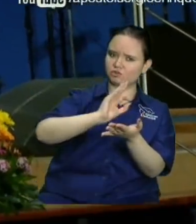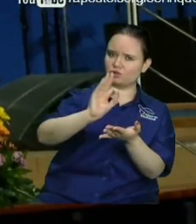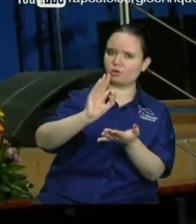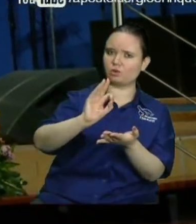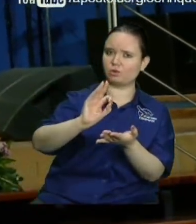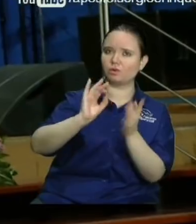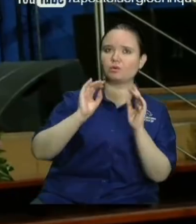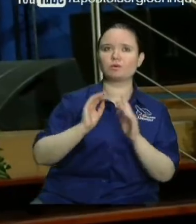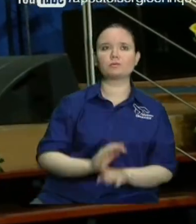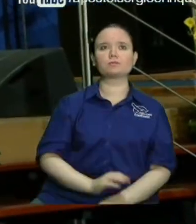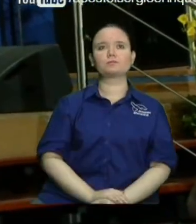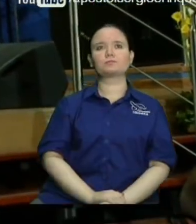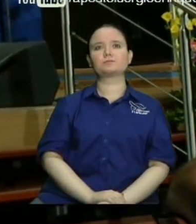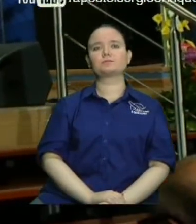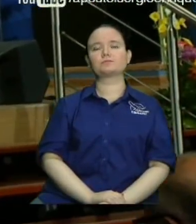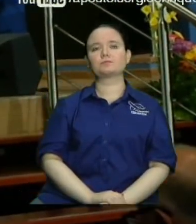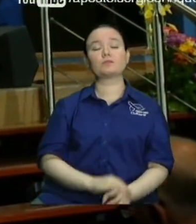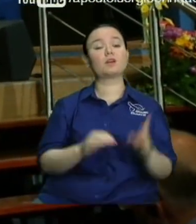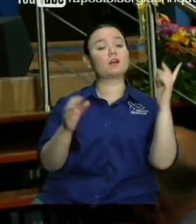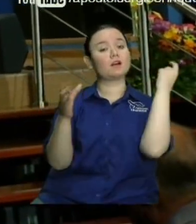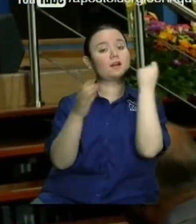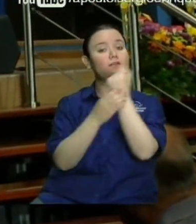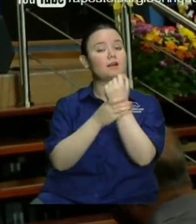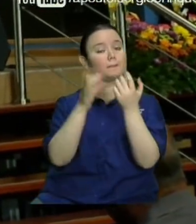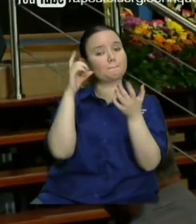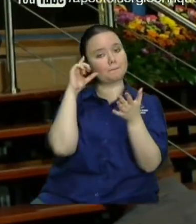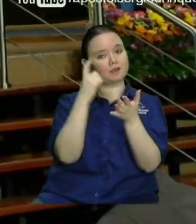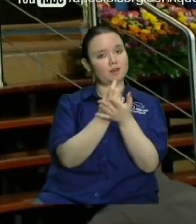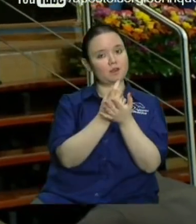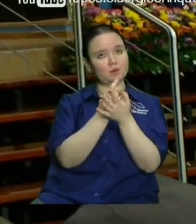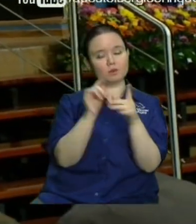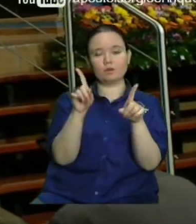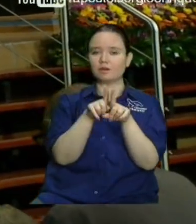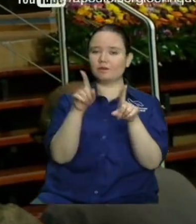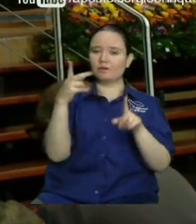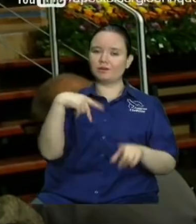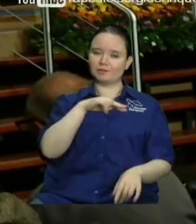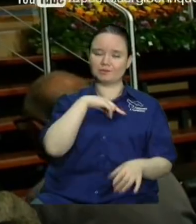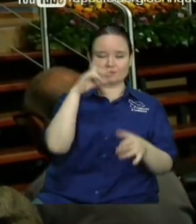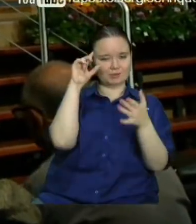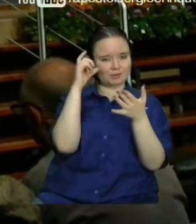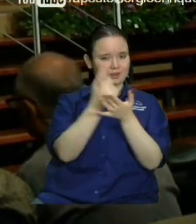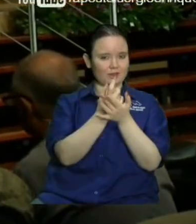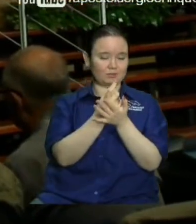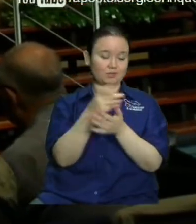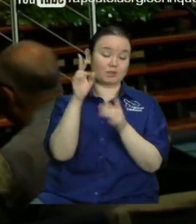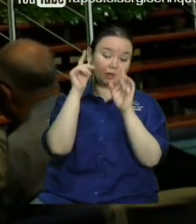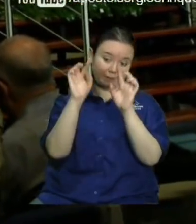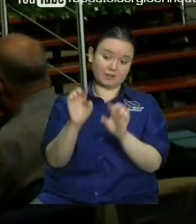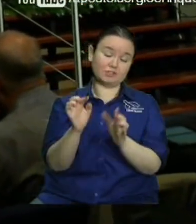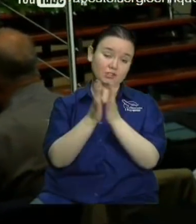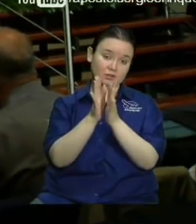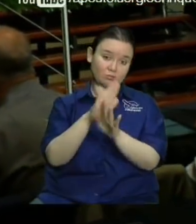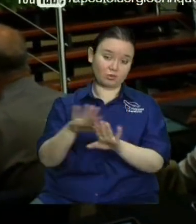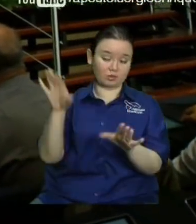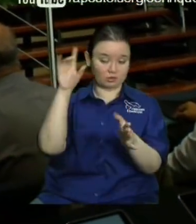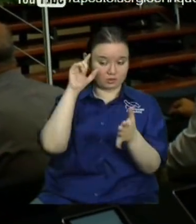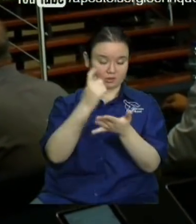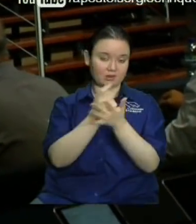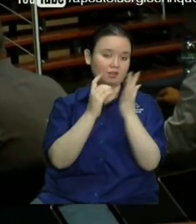tumba. Y Abraham creyó, como también nosotros creemos, que los muertos en Cristo resucitarán